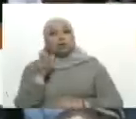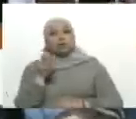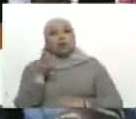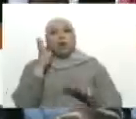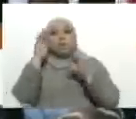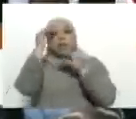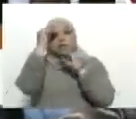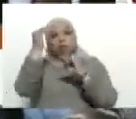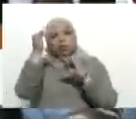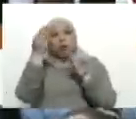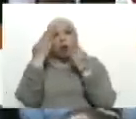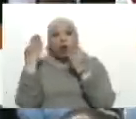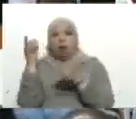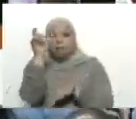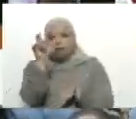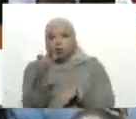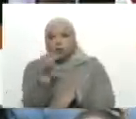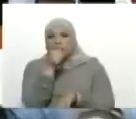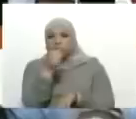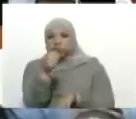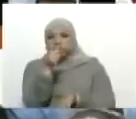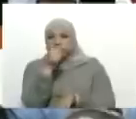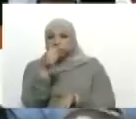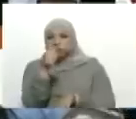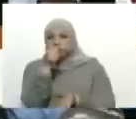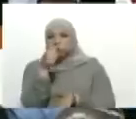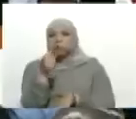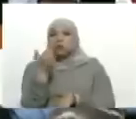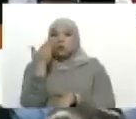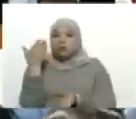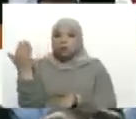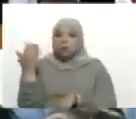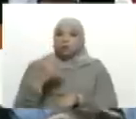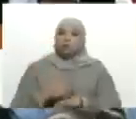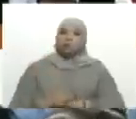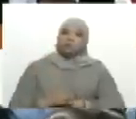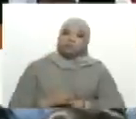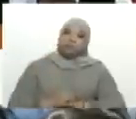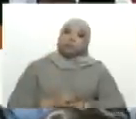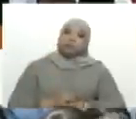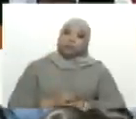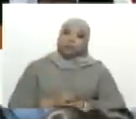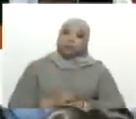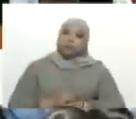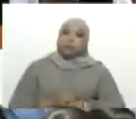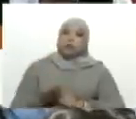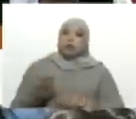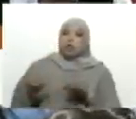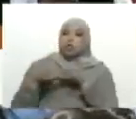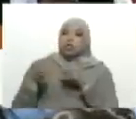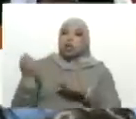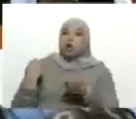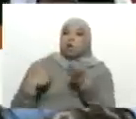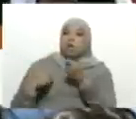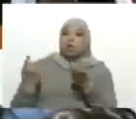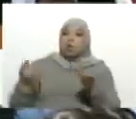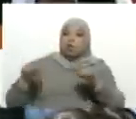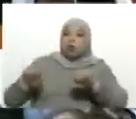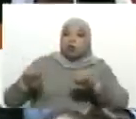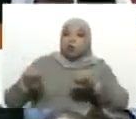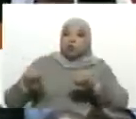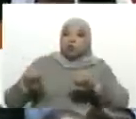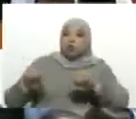acá de parte del moderador del evento William Castillo observatorio venezolano antibloqueo especial